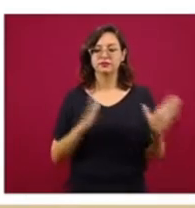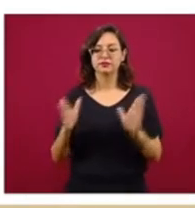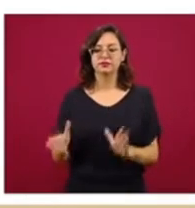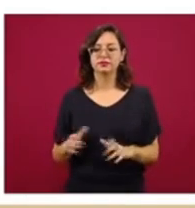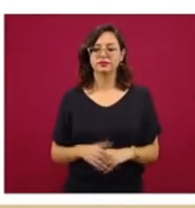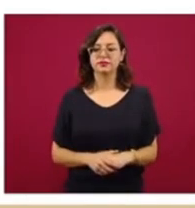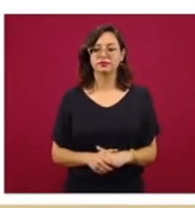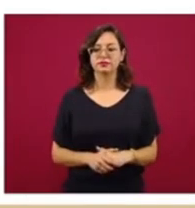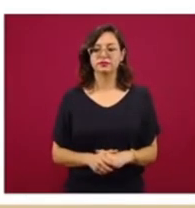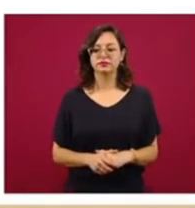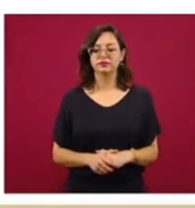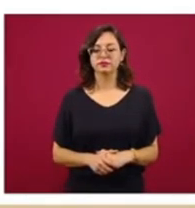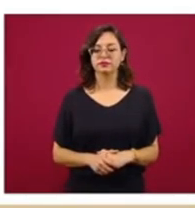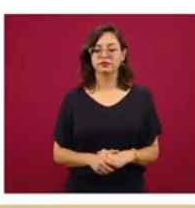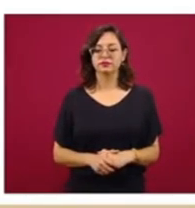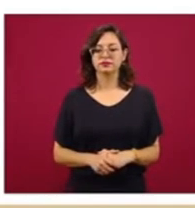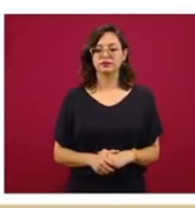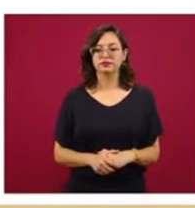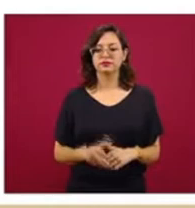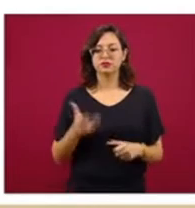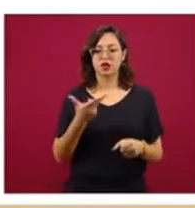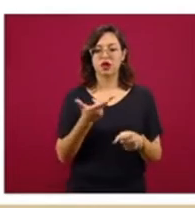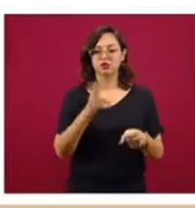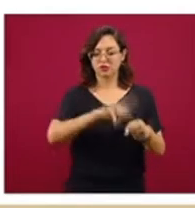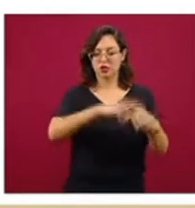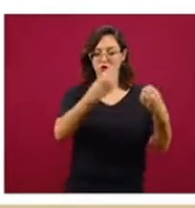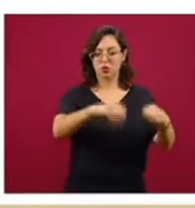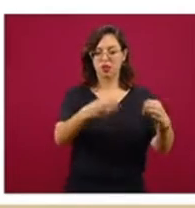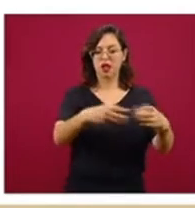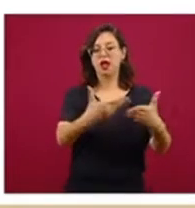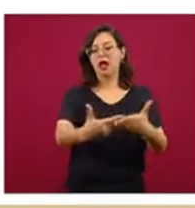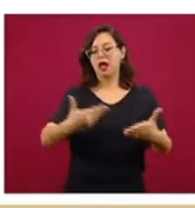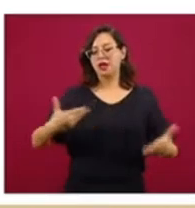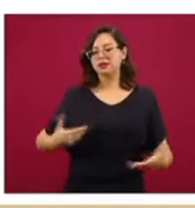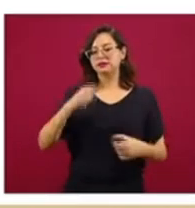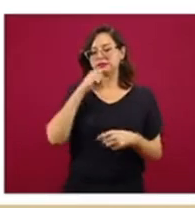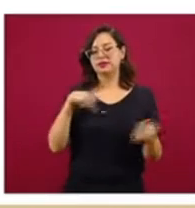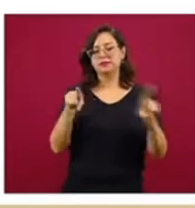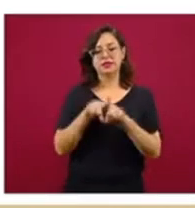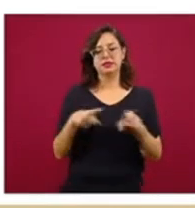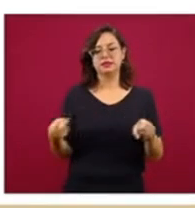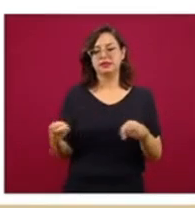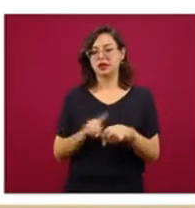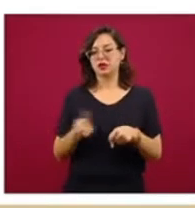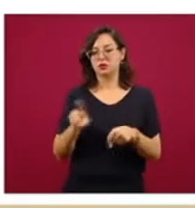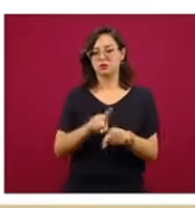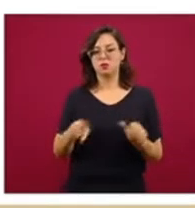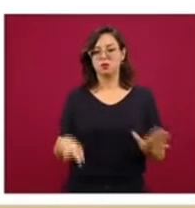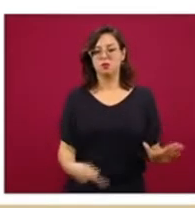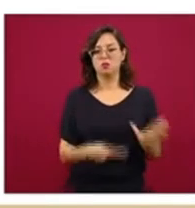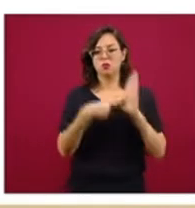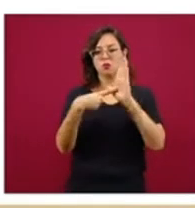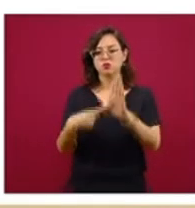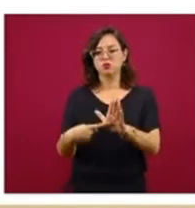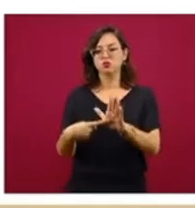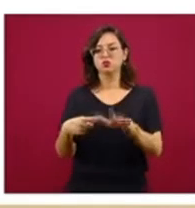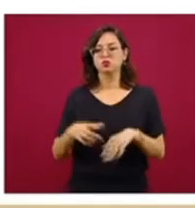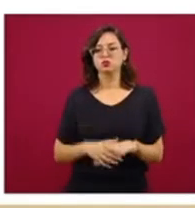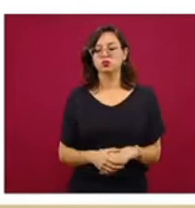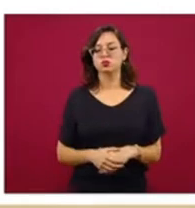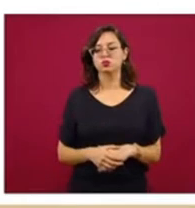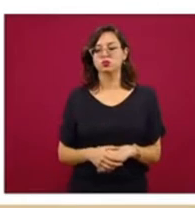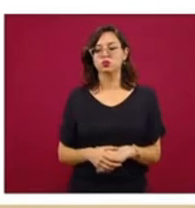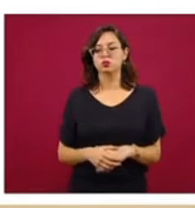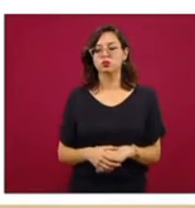Y finalmente, antes de ver la ocupación hospitalaria, tenemos esta gráfica que presentamos todos los días, en donde tenemos la ocurrencia de